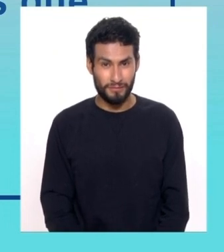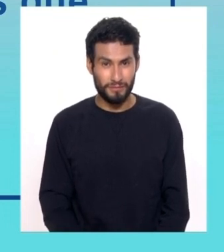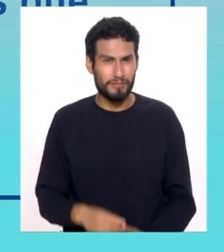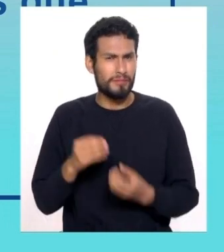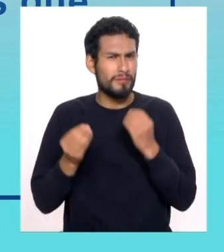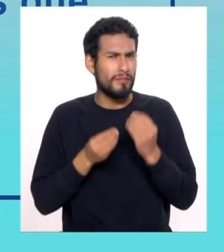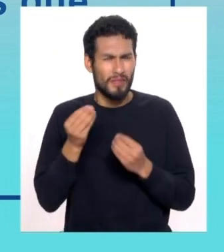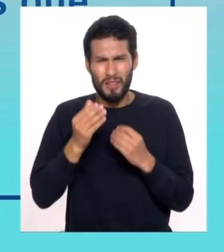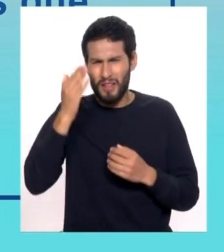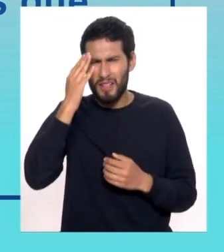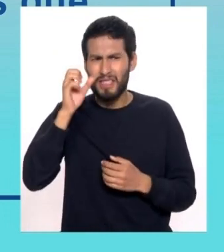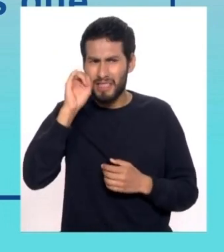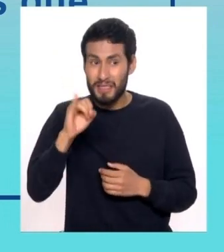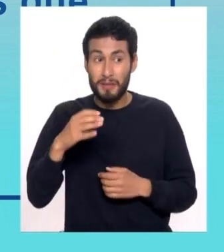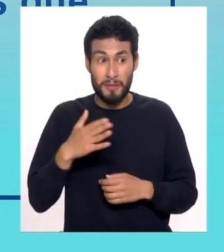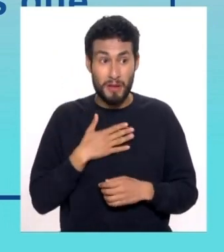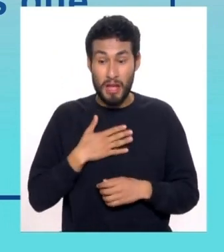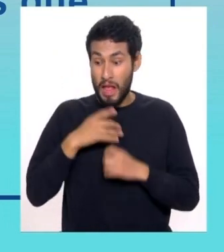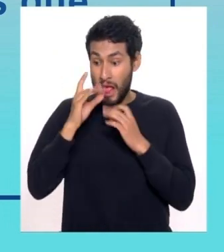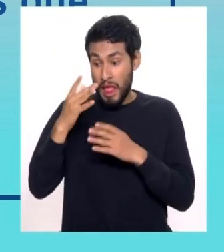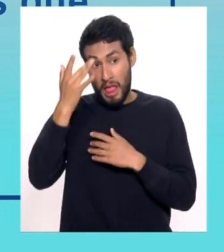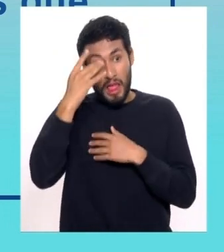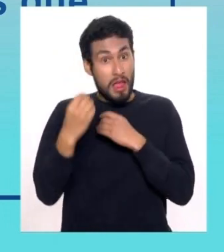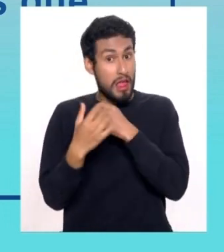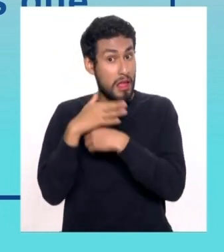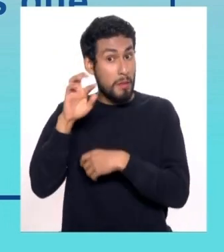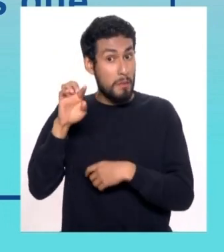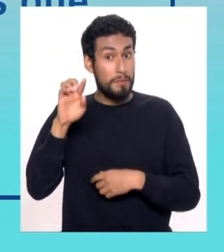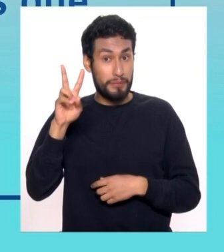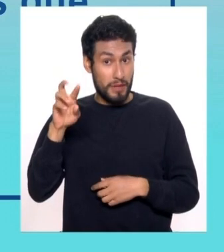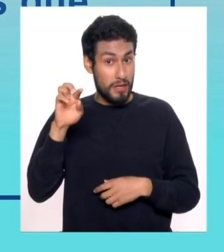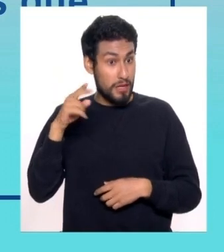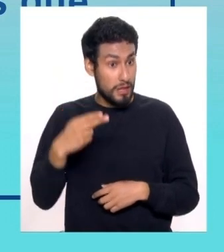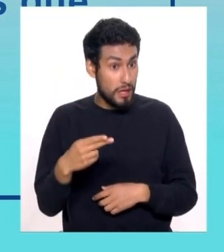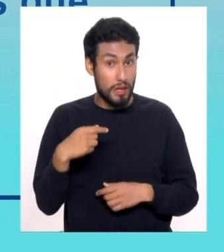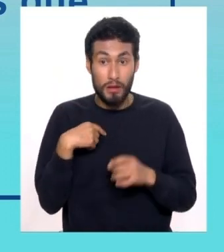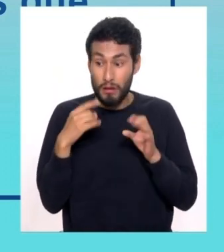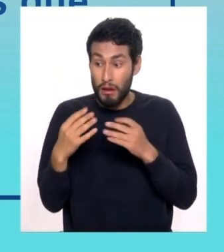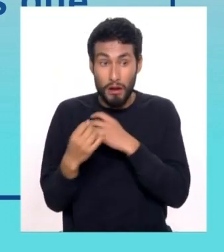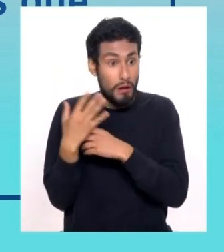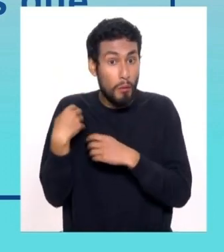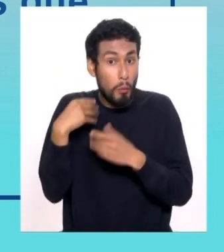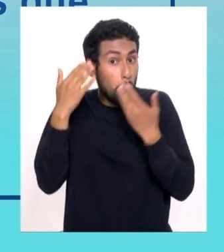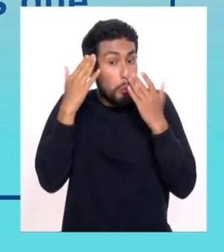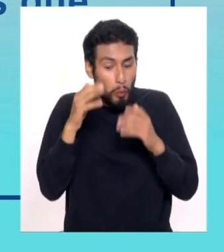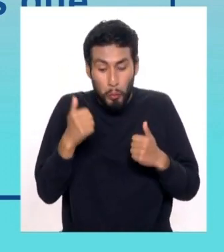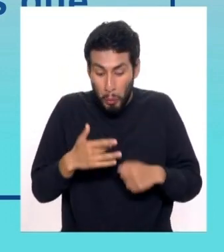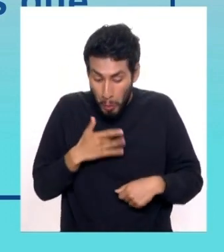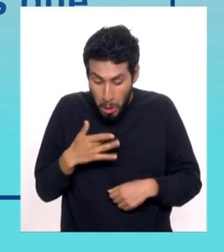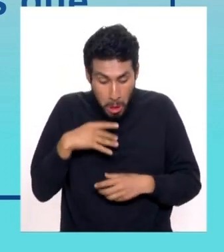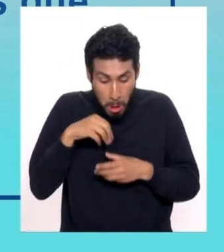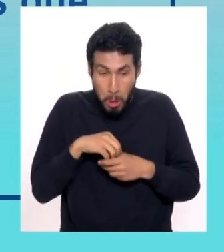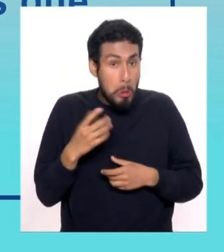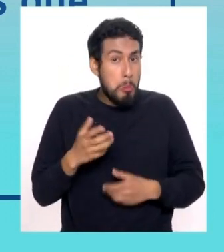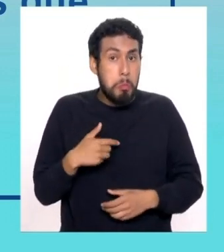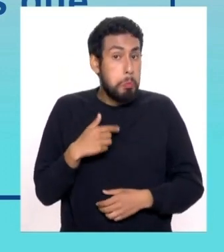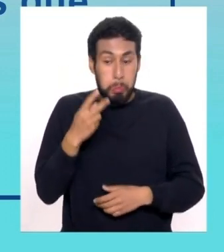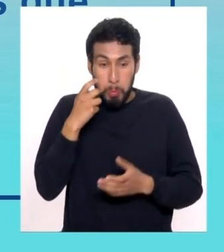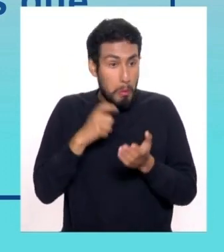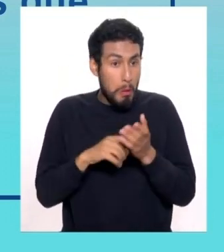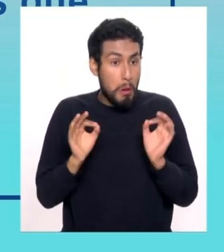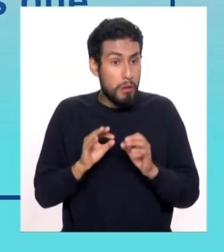¿Cómo puedo saber si es que me he contagiado de virus de papiloma humano? Si es que no tengo signos visibles ni molestias de algún